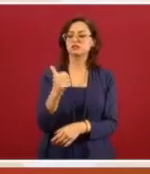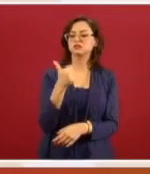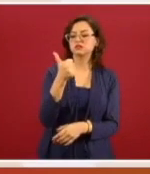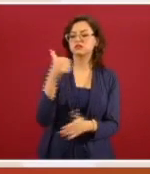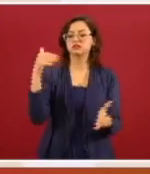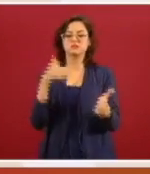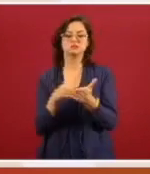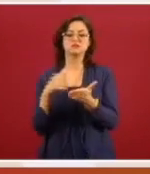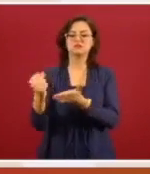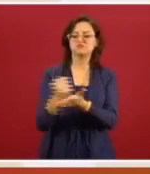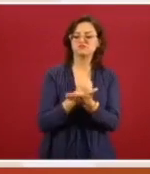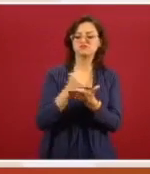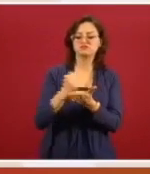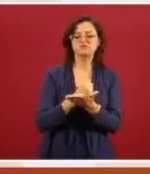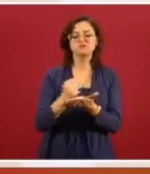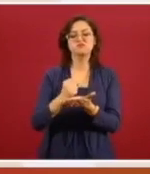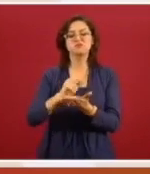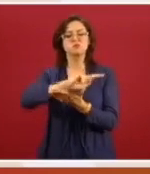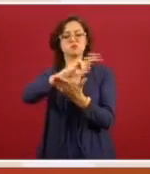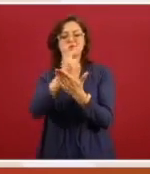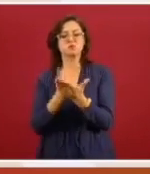356,000 créditos del programa